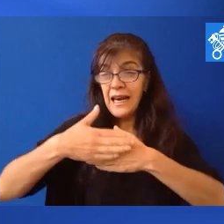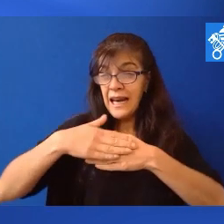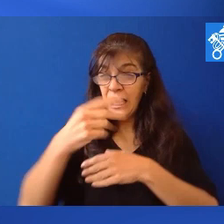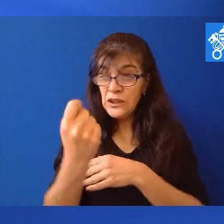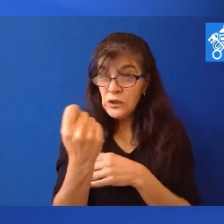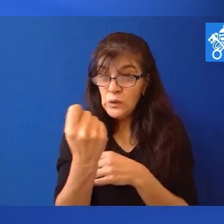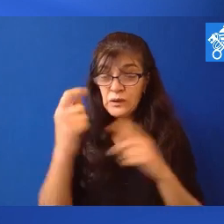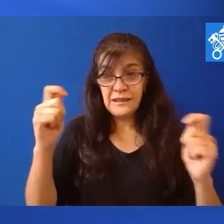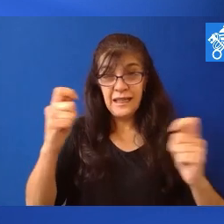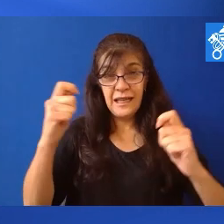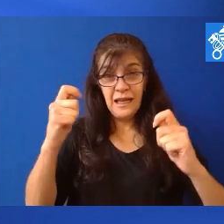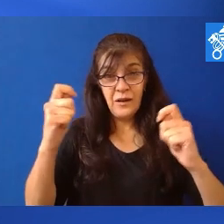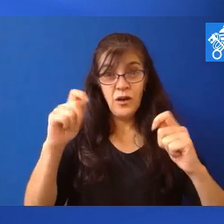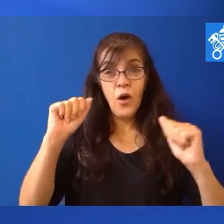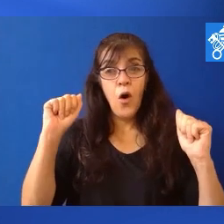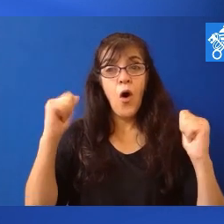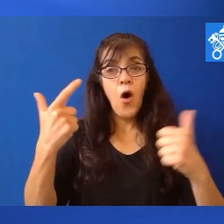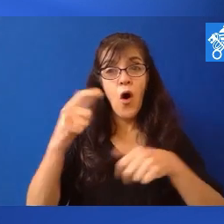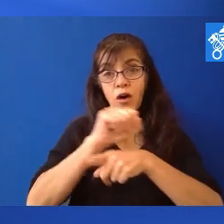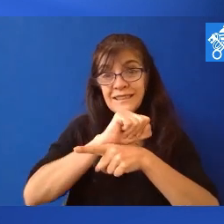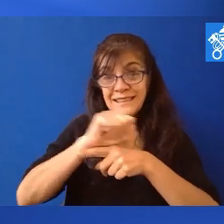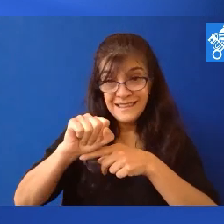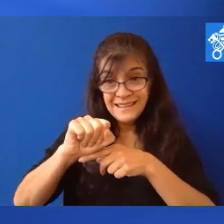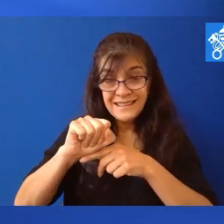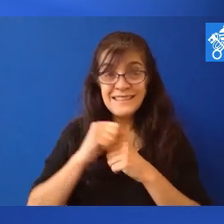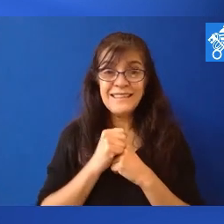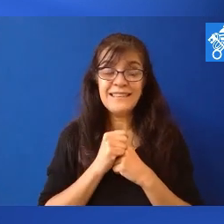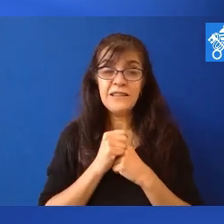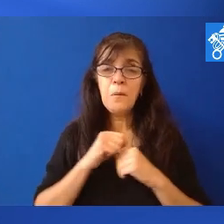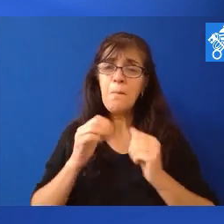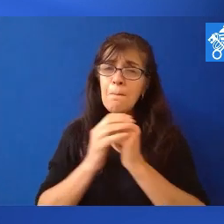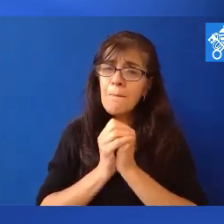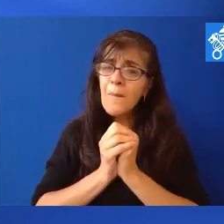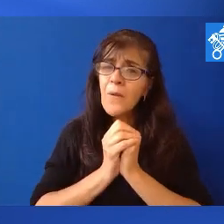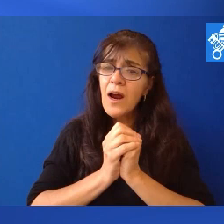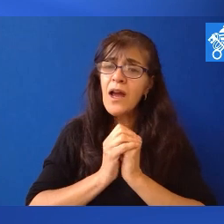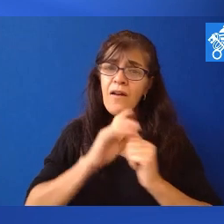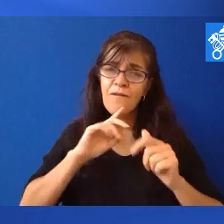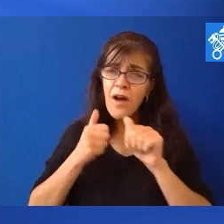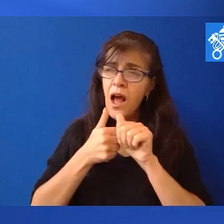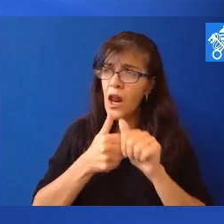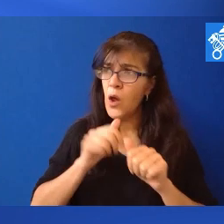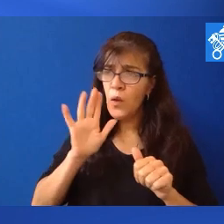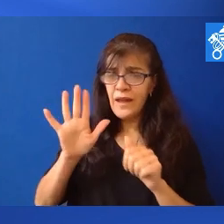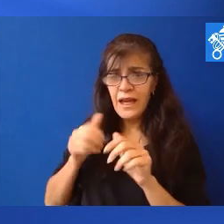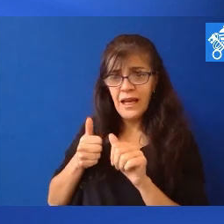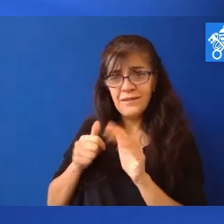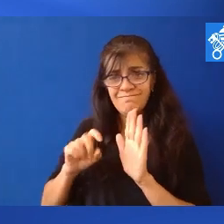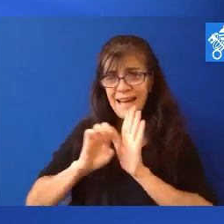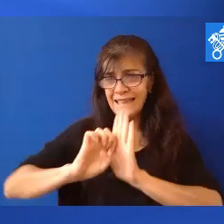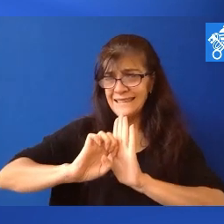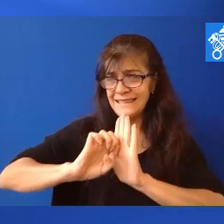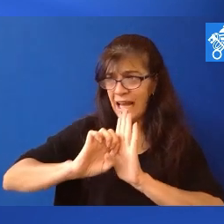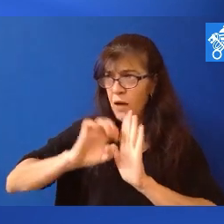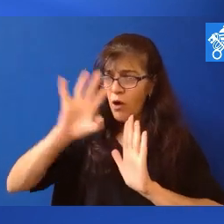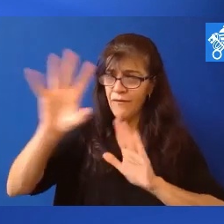we celebrate the Solemnity of All Saints. Let us pray that, following the example of dedication